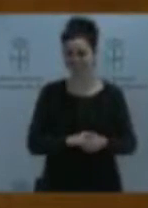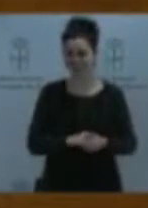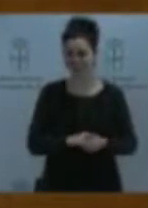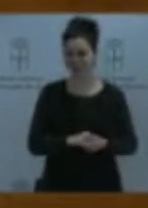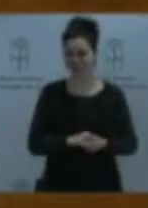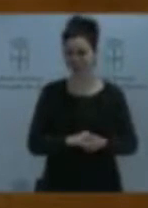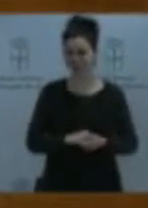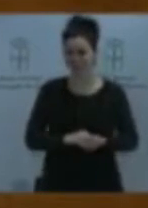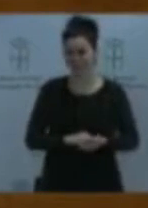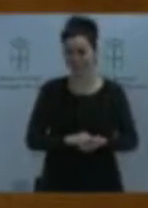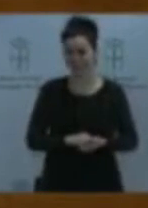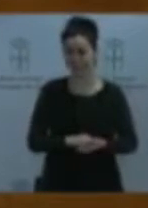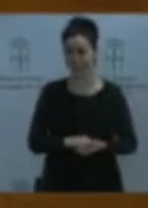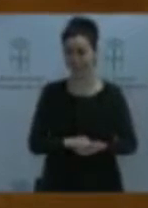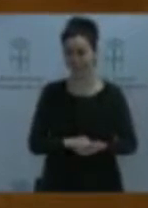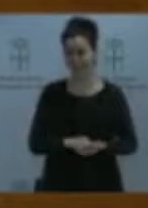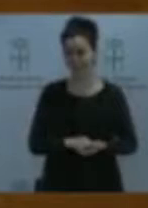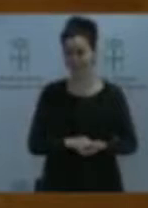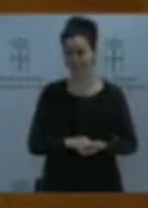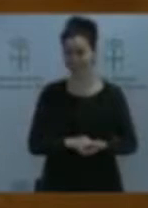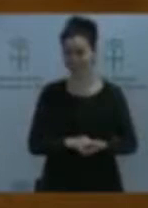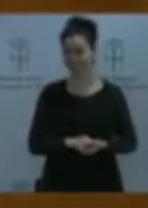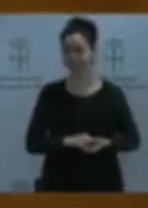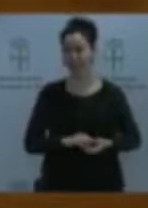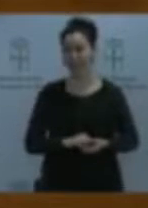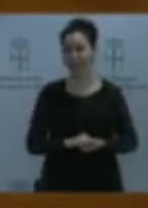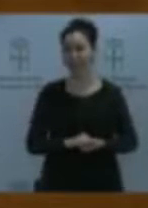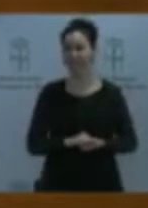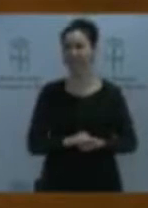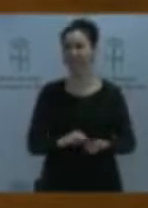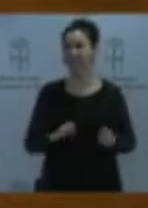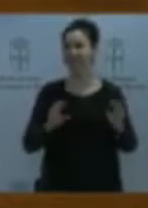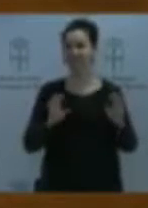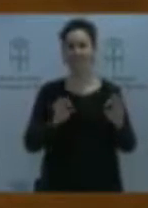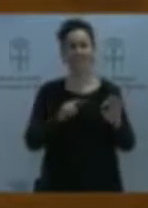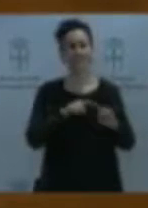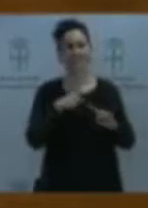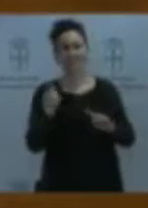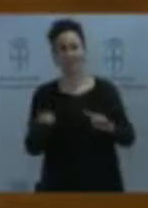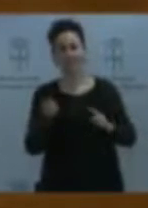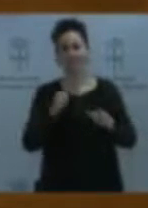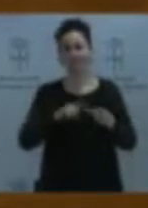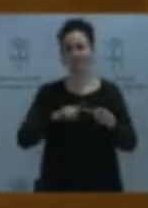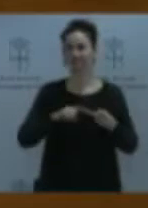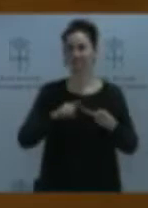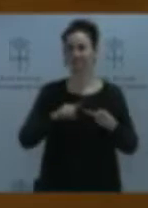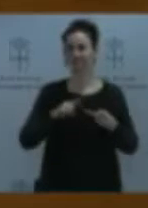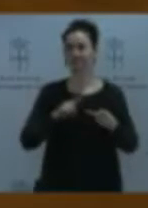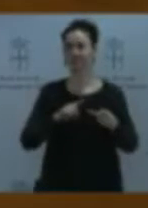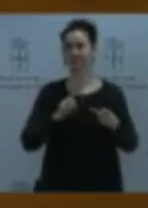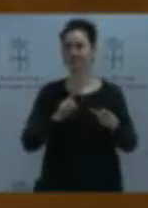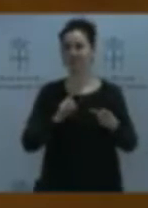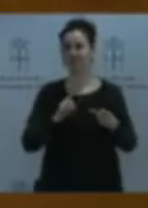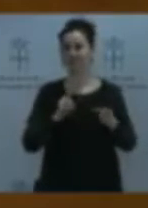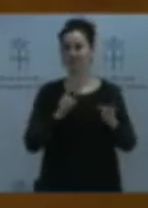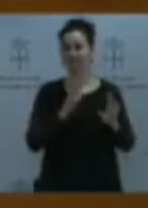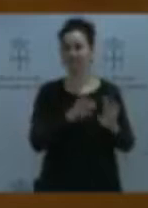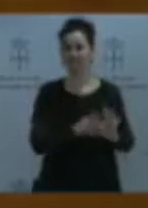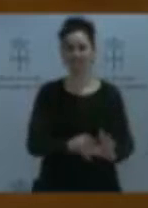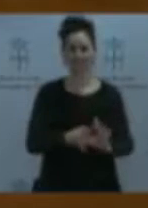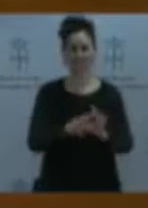aportar con humildad las enmiendas a las que ya hizo mención el portavoz proponente, dos enmiendas que iban